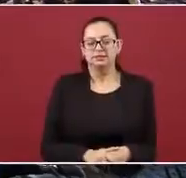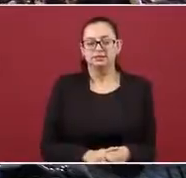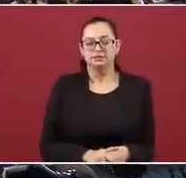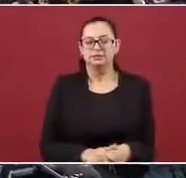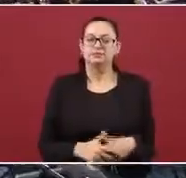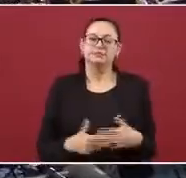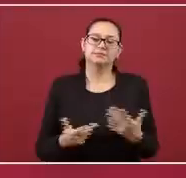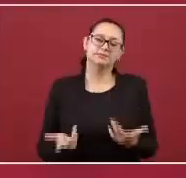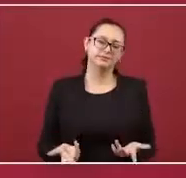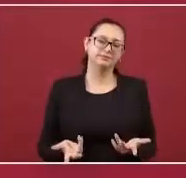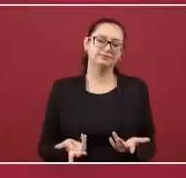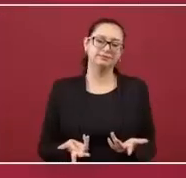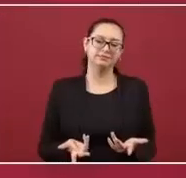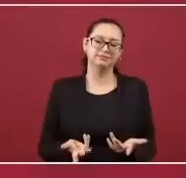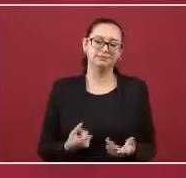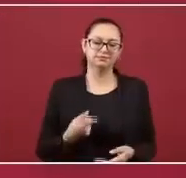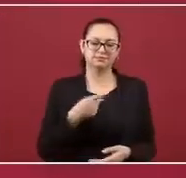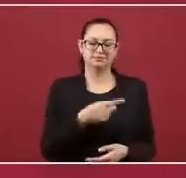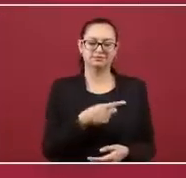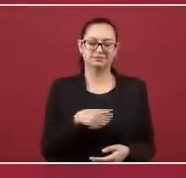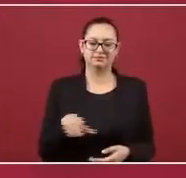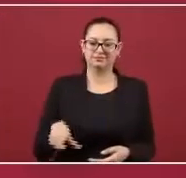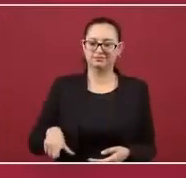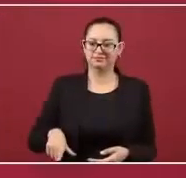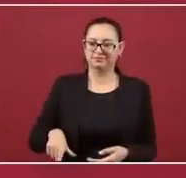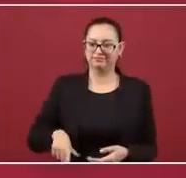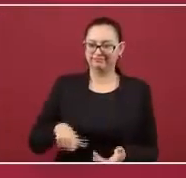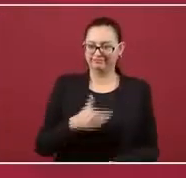pues entonces el servidor público dice,